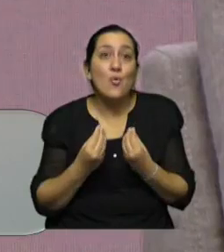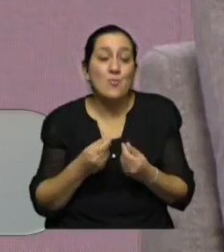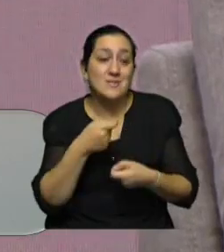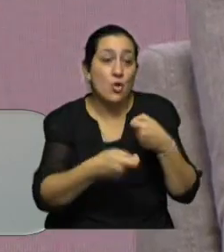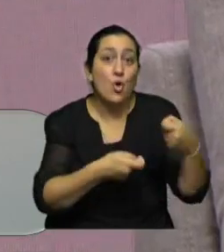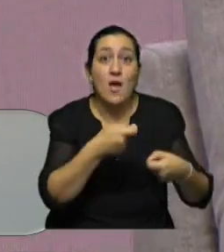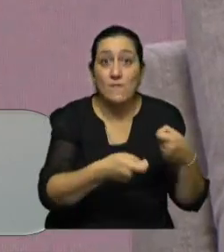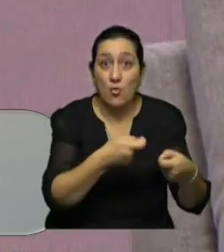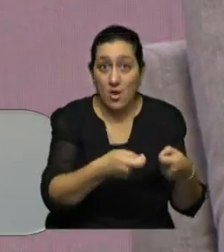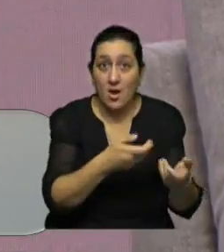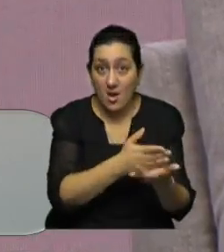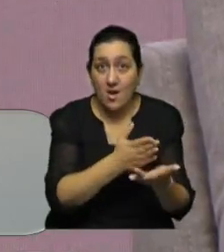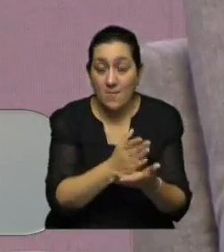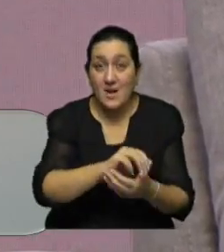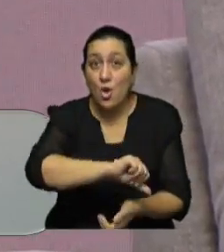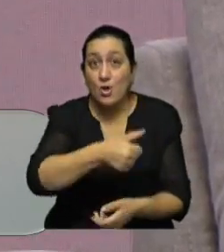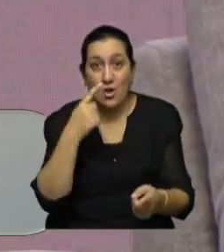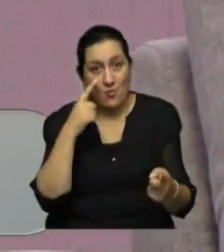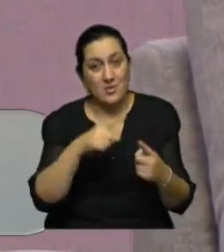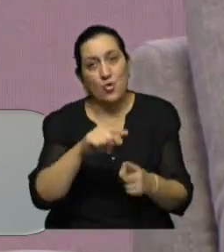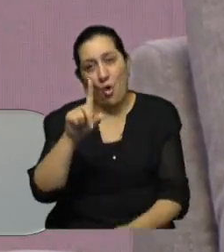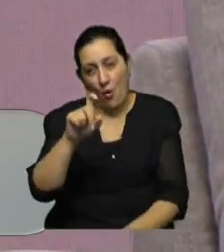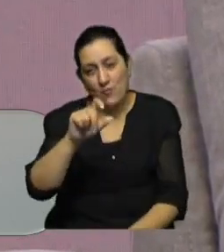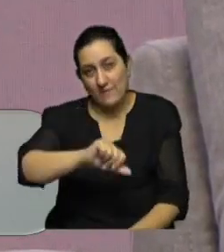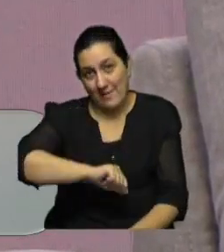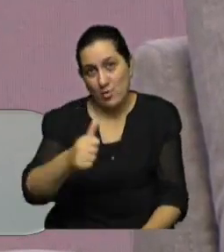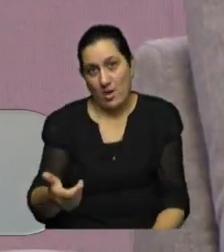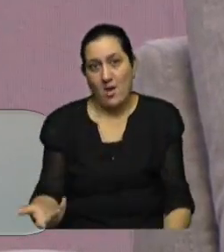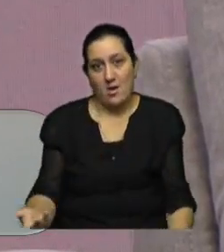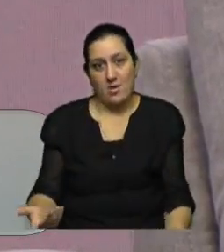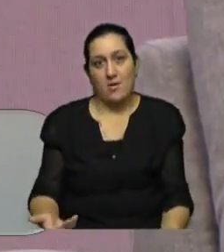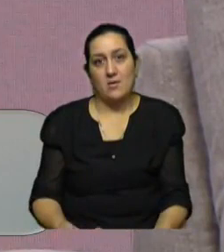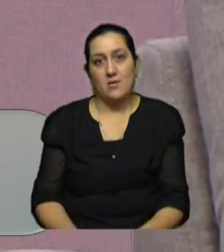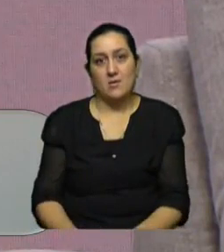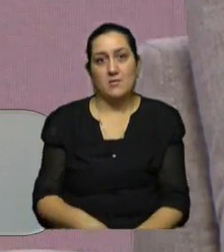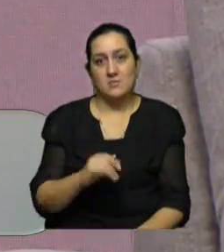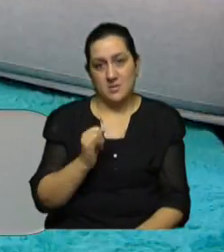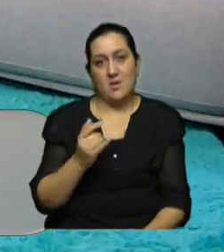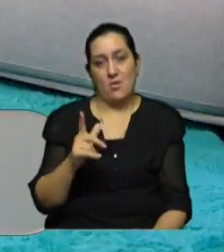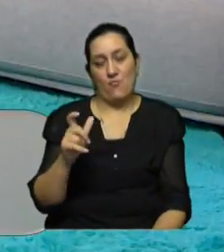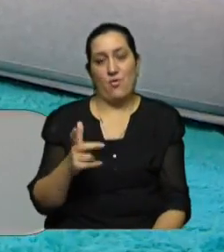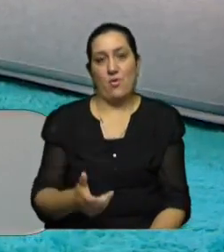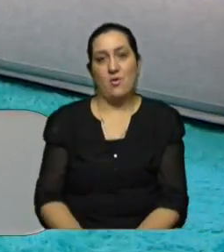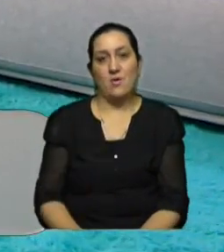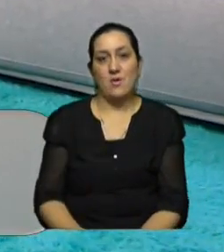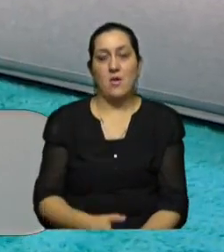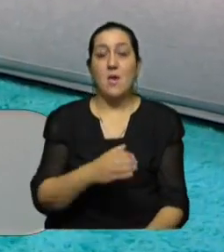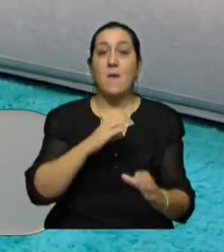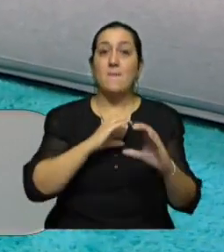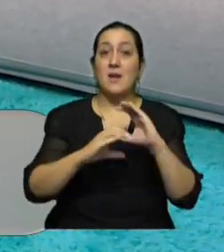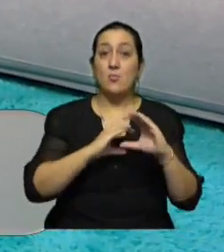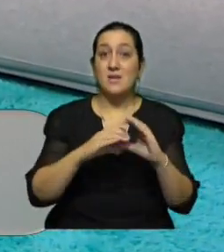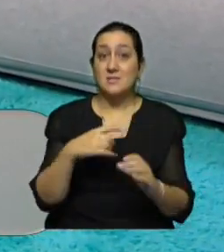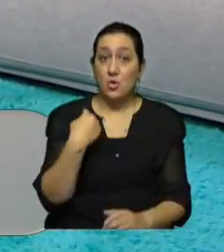contribuir para que lograr este objetivo? Que lo vamos a lograr, obviamente. Sin duda. Obvio que sí. Para comunicarse con